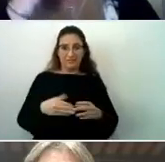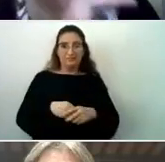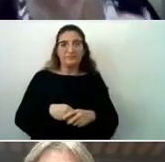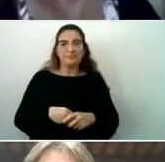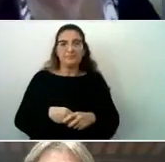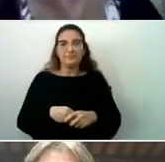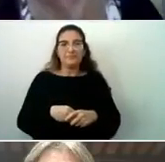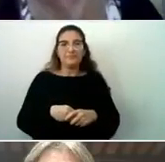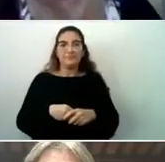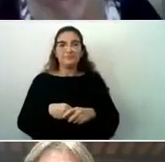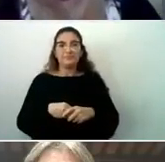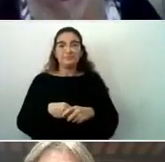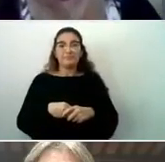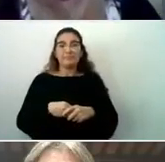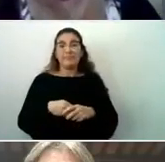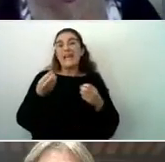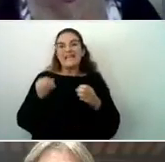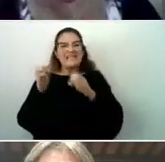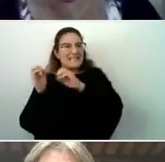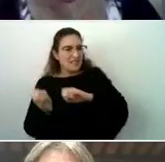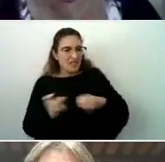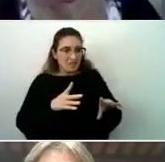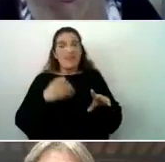cuando, si no, eran desterrados de la ciudad.